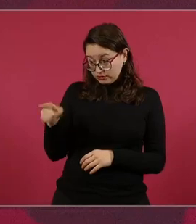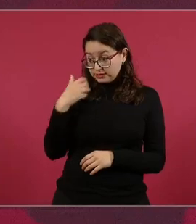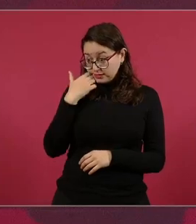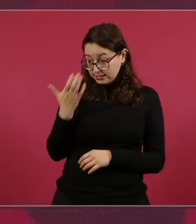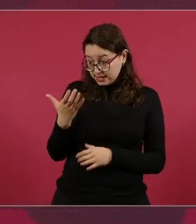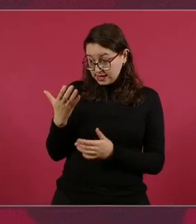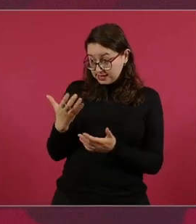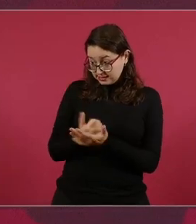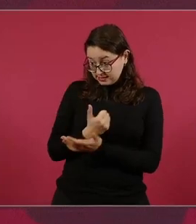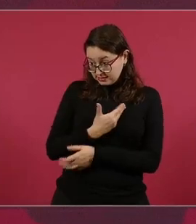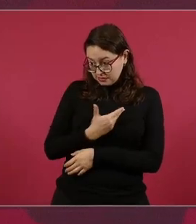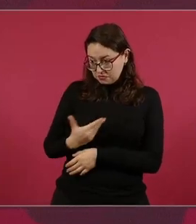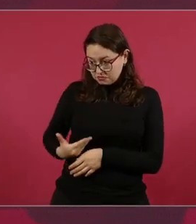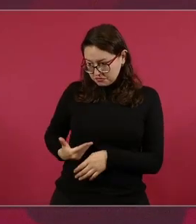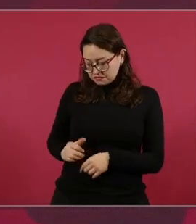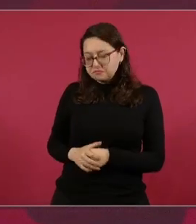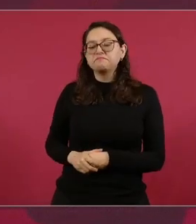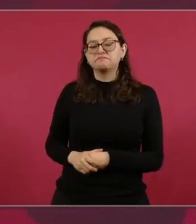Era dueño